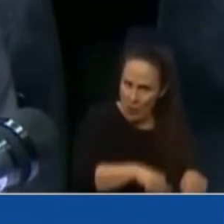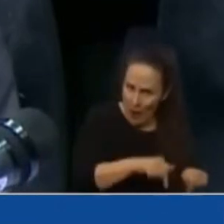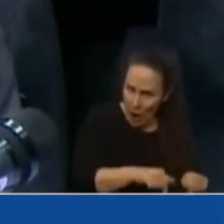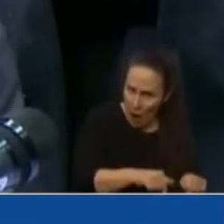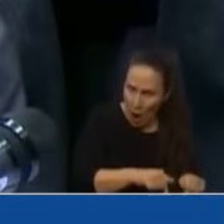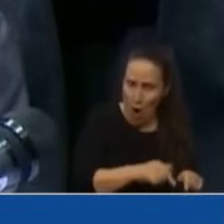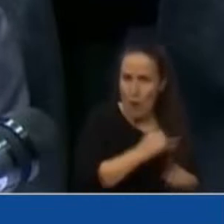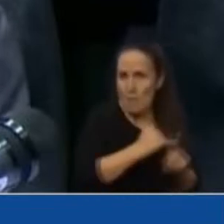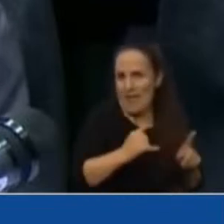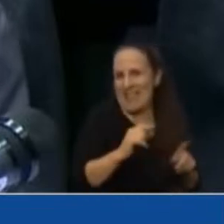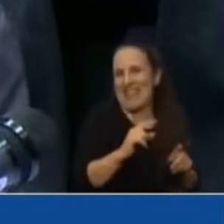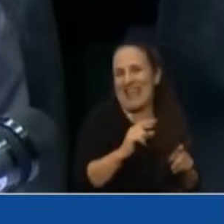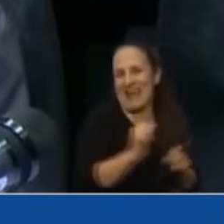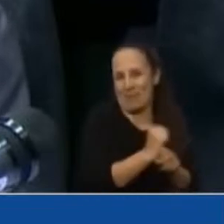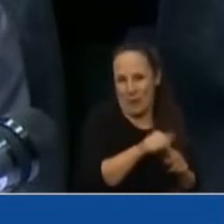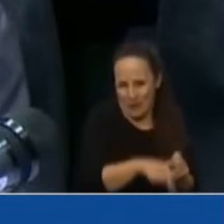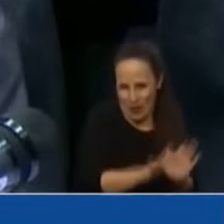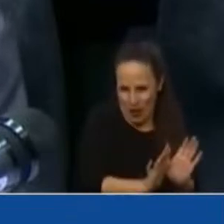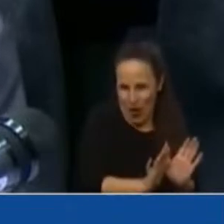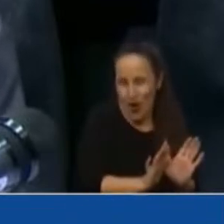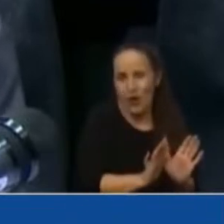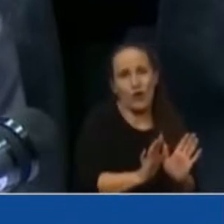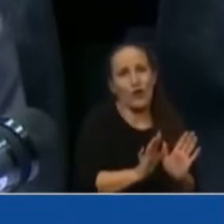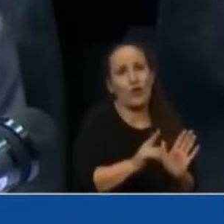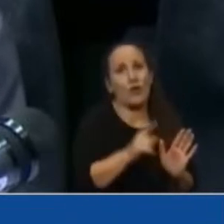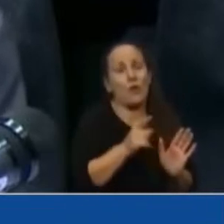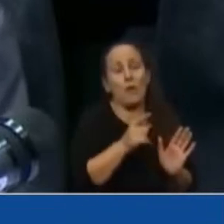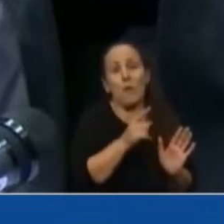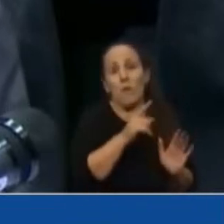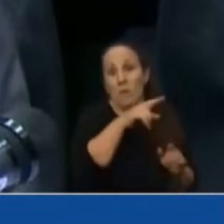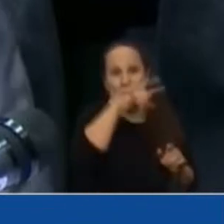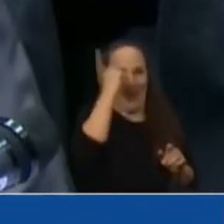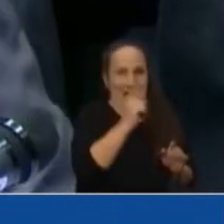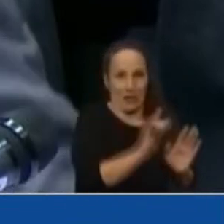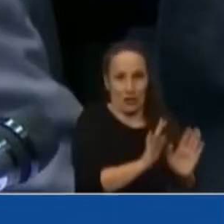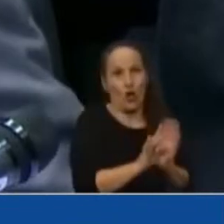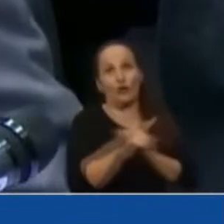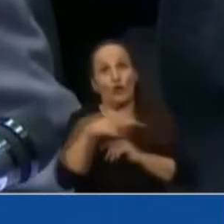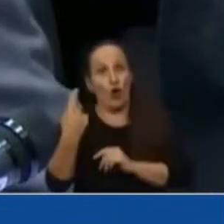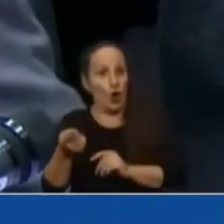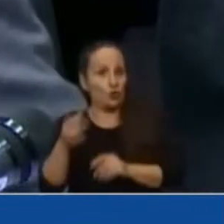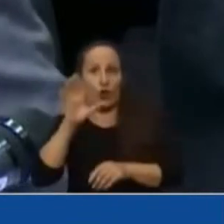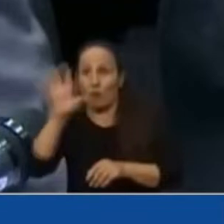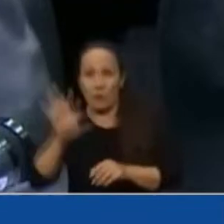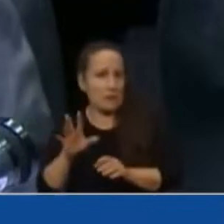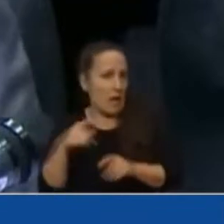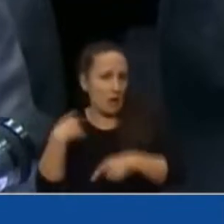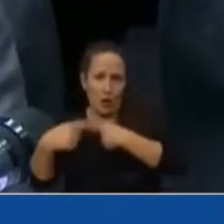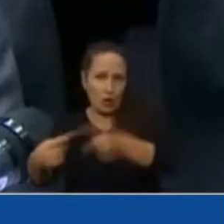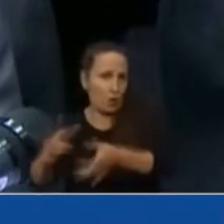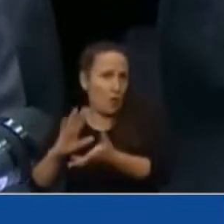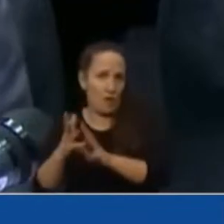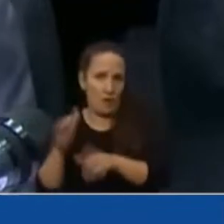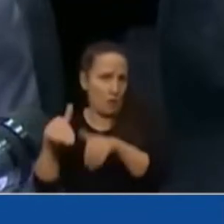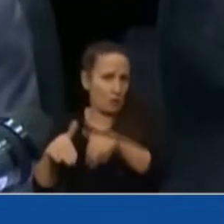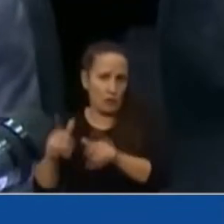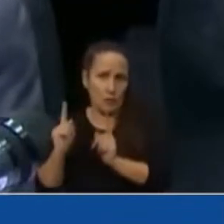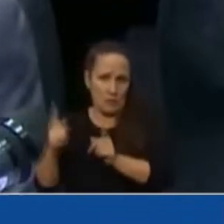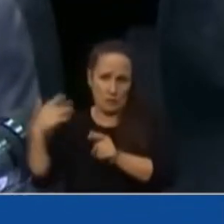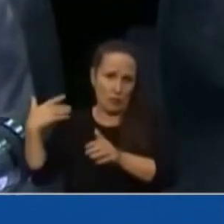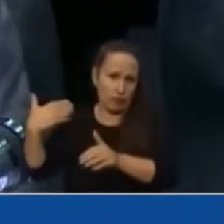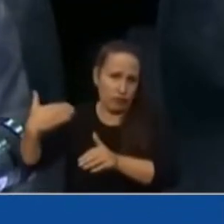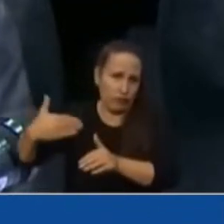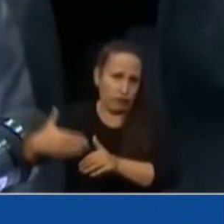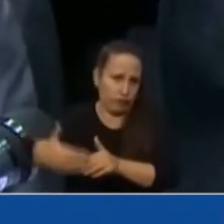esta ley o de la media sanción que hagamos hoy, por la manera en la cual se está votando hoy. Entonces, ¿qué hacemos aquí hoy discutiendo